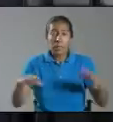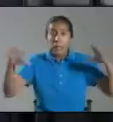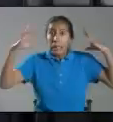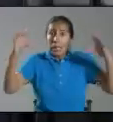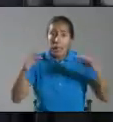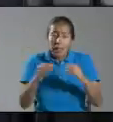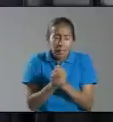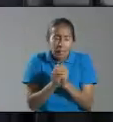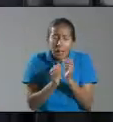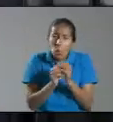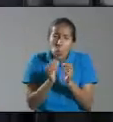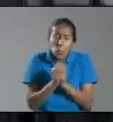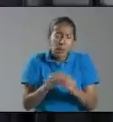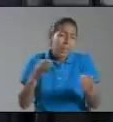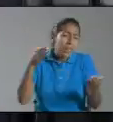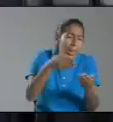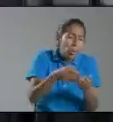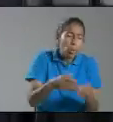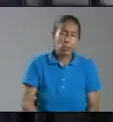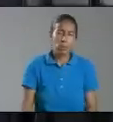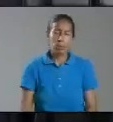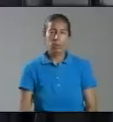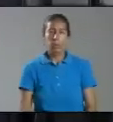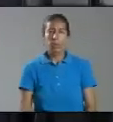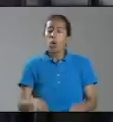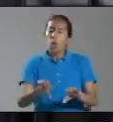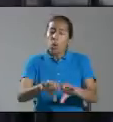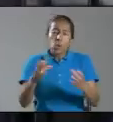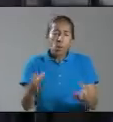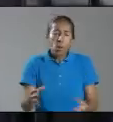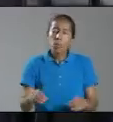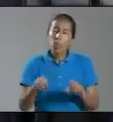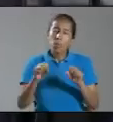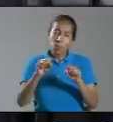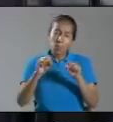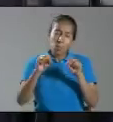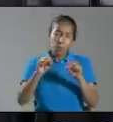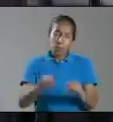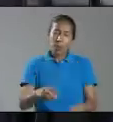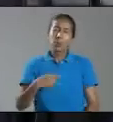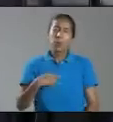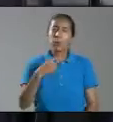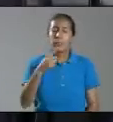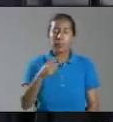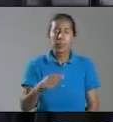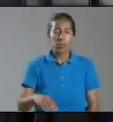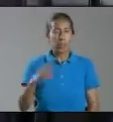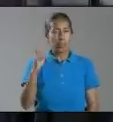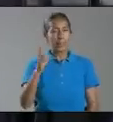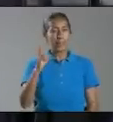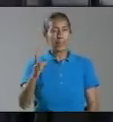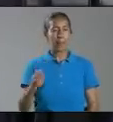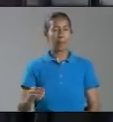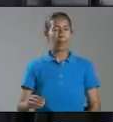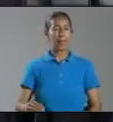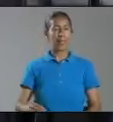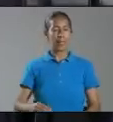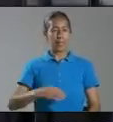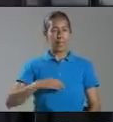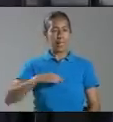yo de fustán con picos y decirle: no, yo siempre mantuve la fe, porque yo tengo una gran fe,